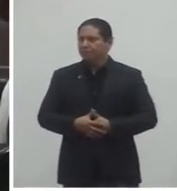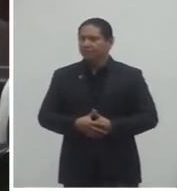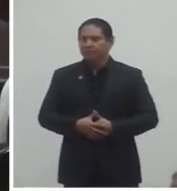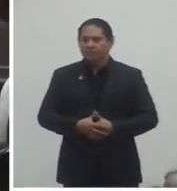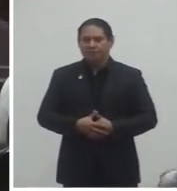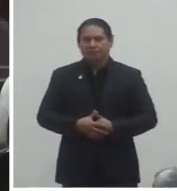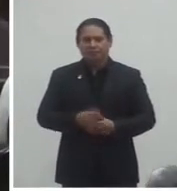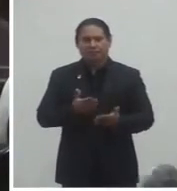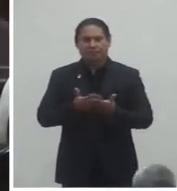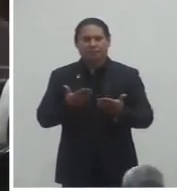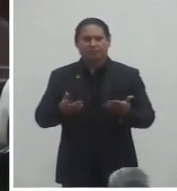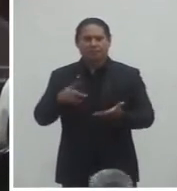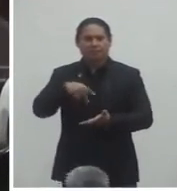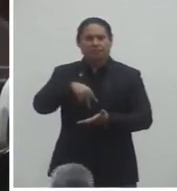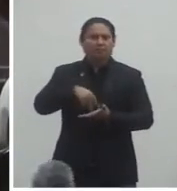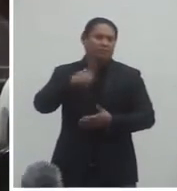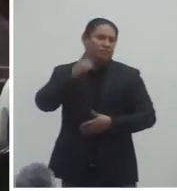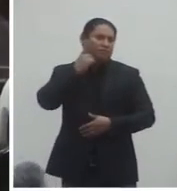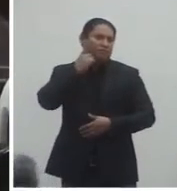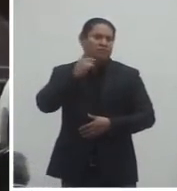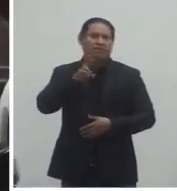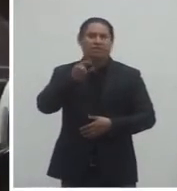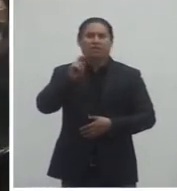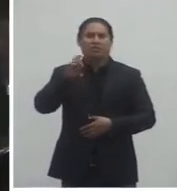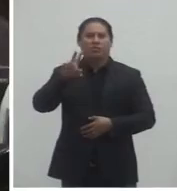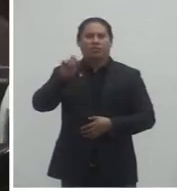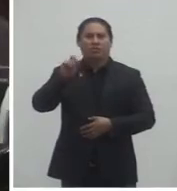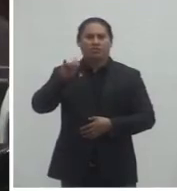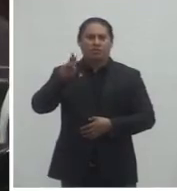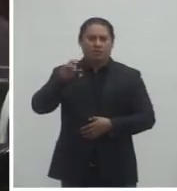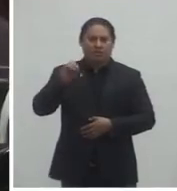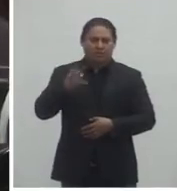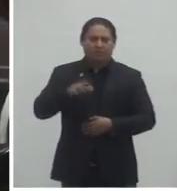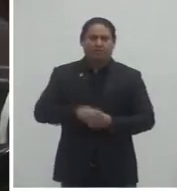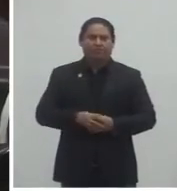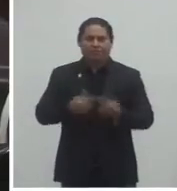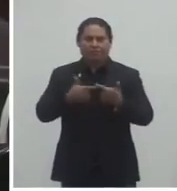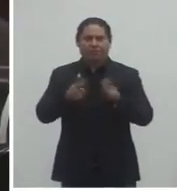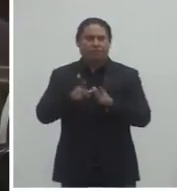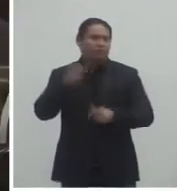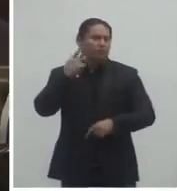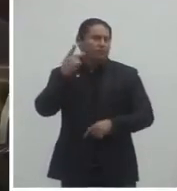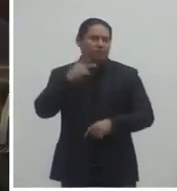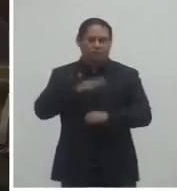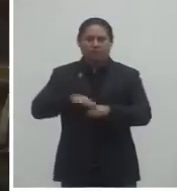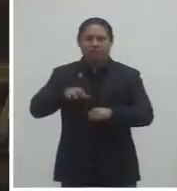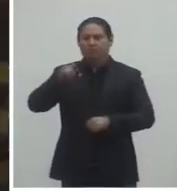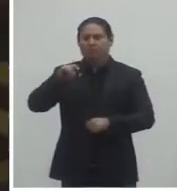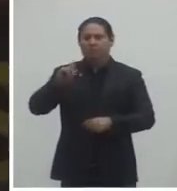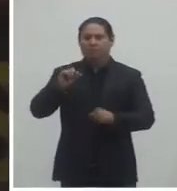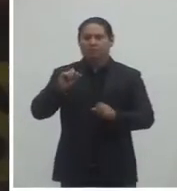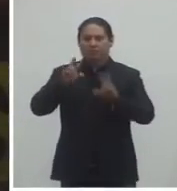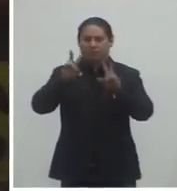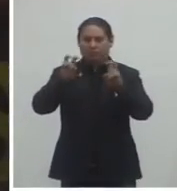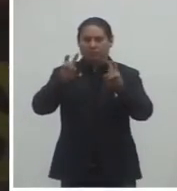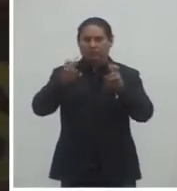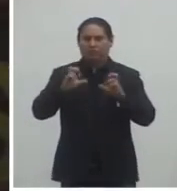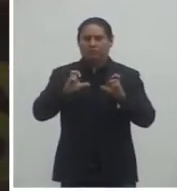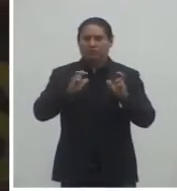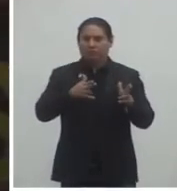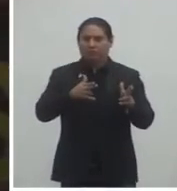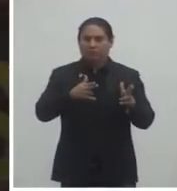Le cedemos la palabra al diputado Raúl Eduardo Bonifaz Muedano, del Partido Morena, con el tema Chiapas.